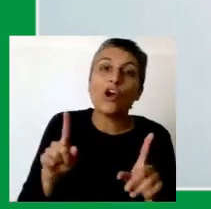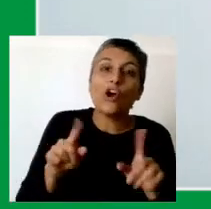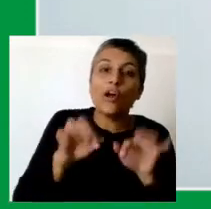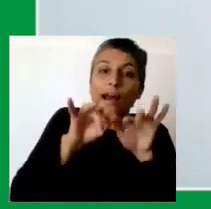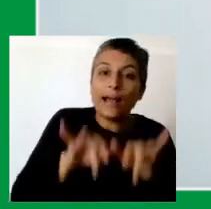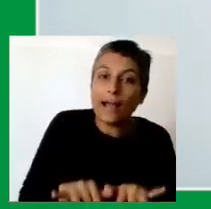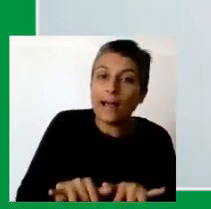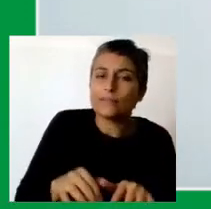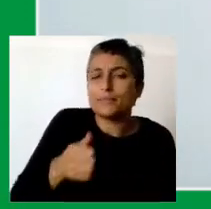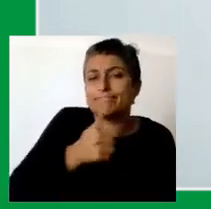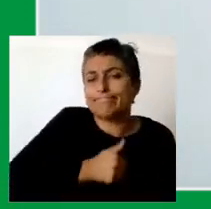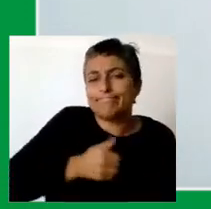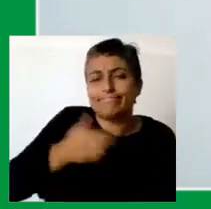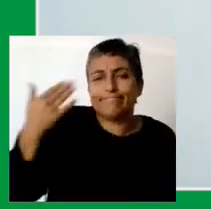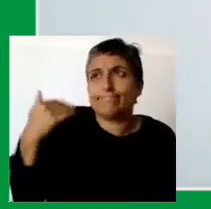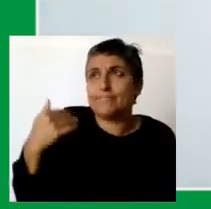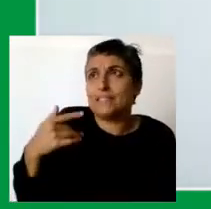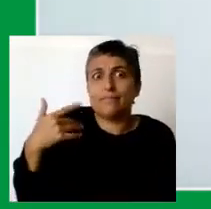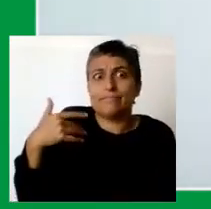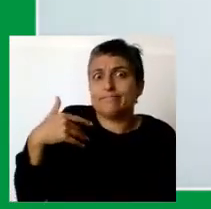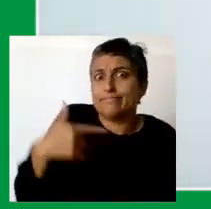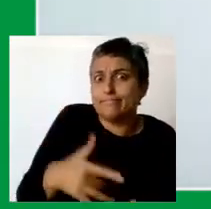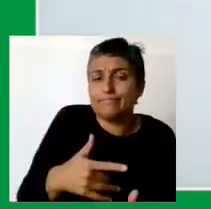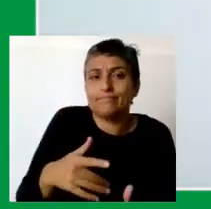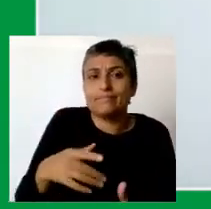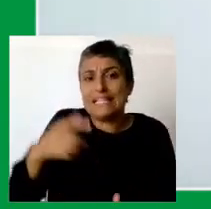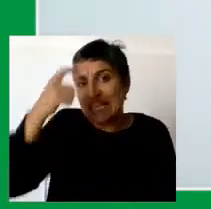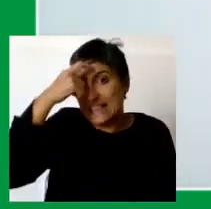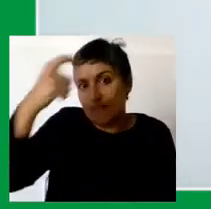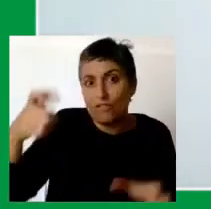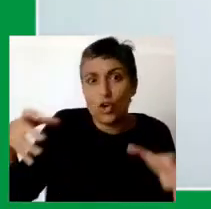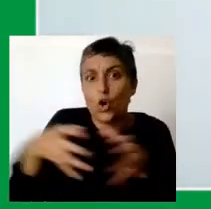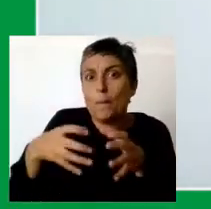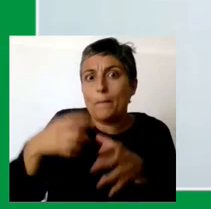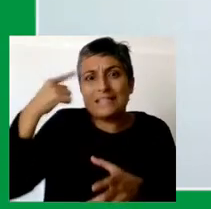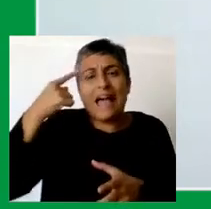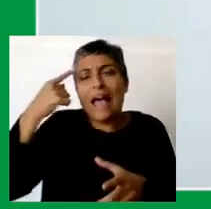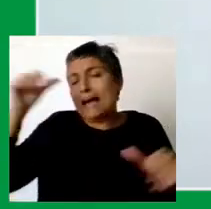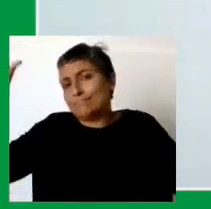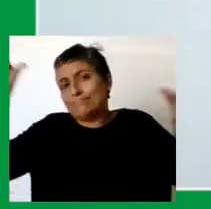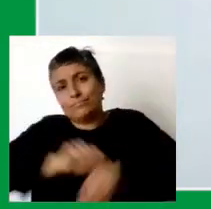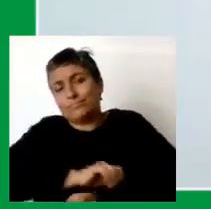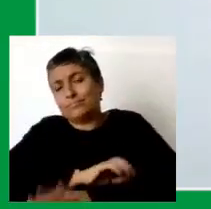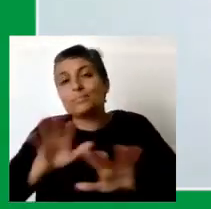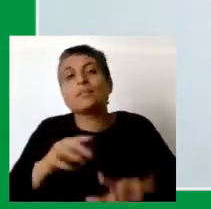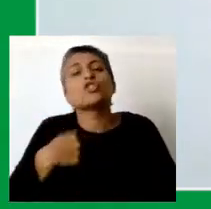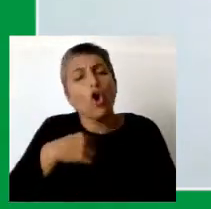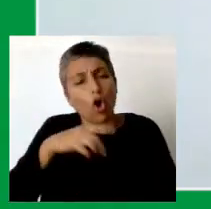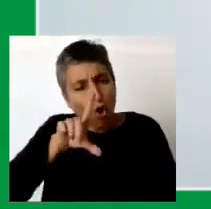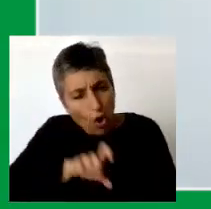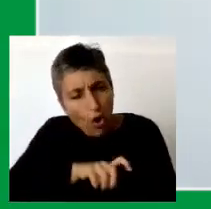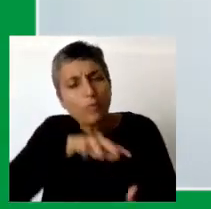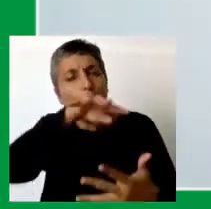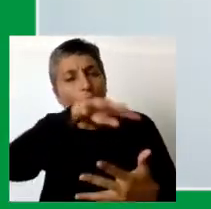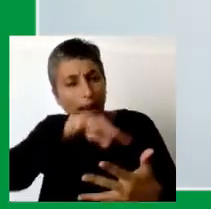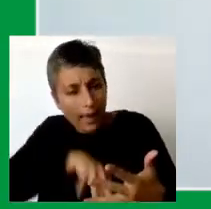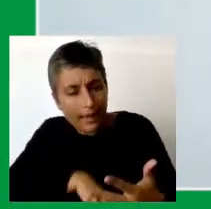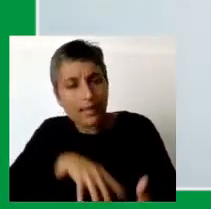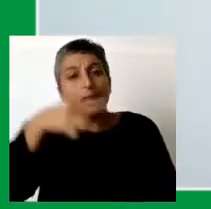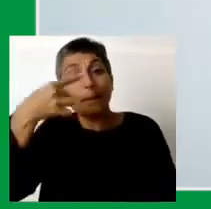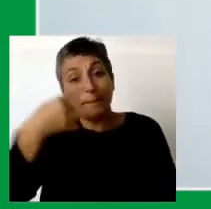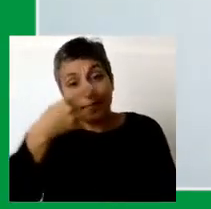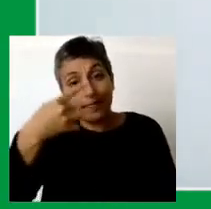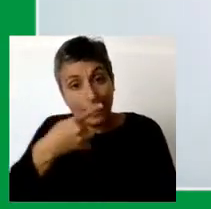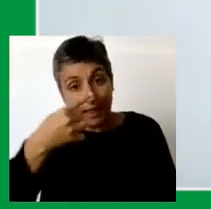apocalíptica de este consorcio de científicos. No es que no la atiendo, la leí, me interesa, hay cosas